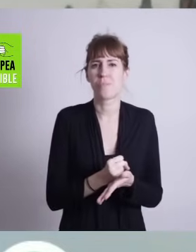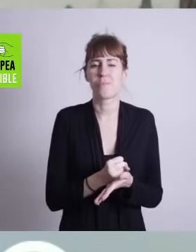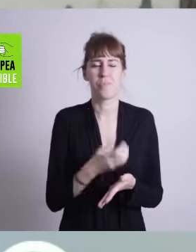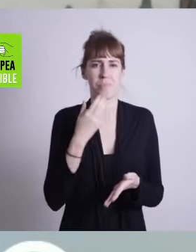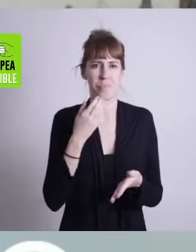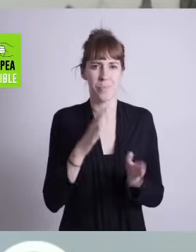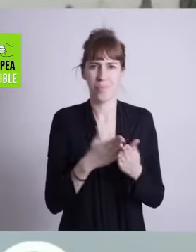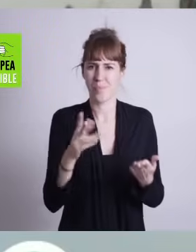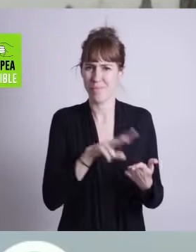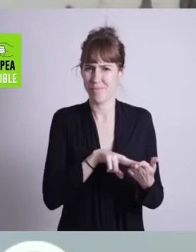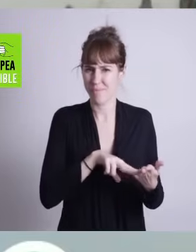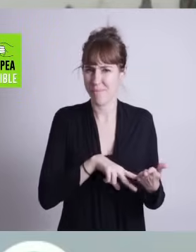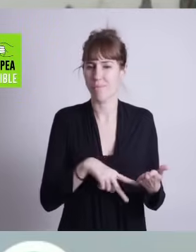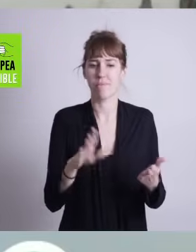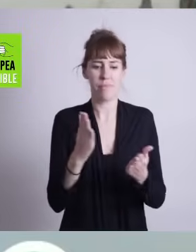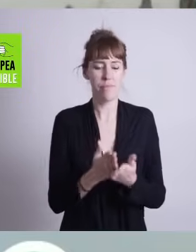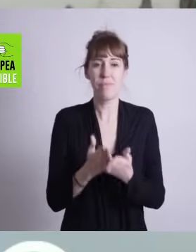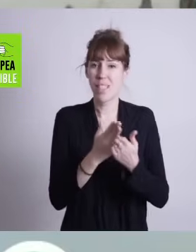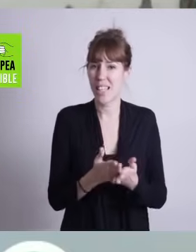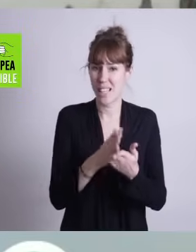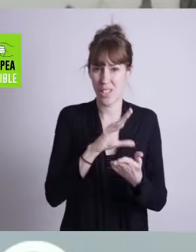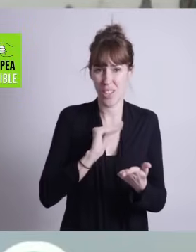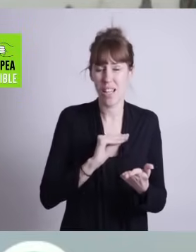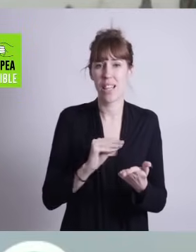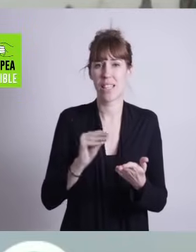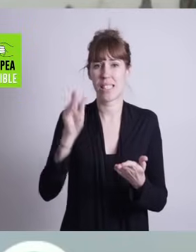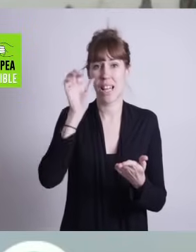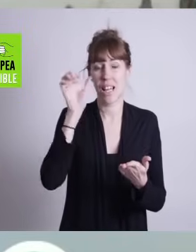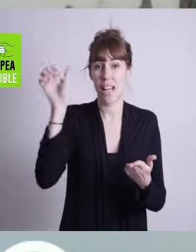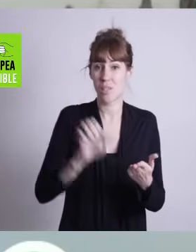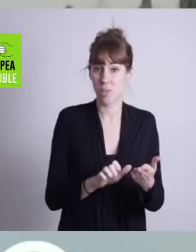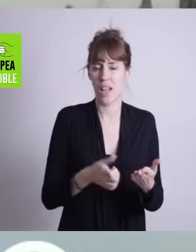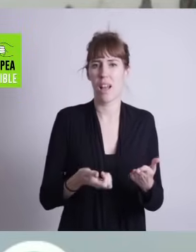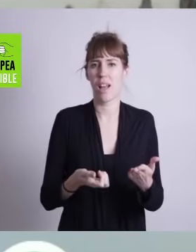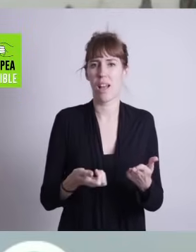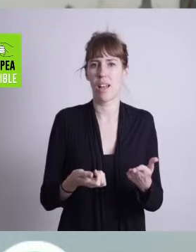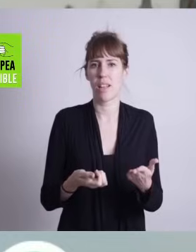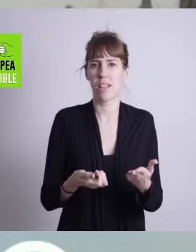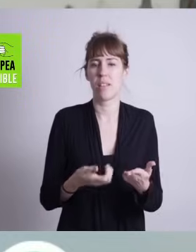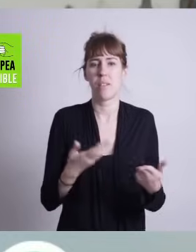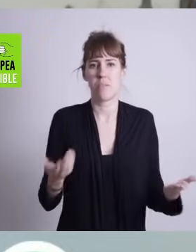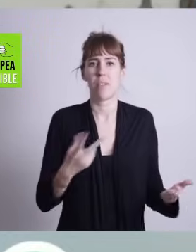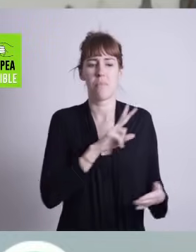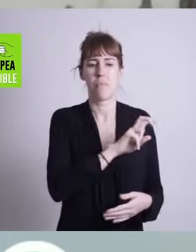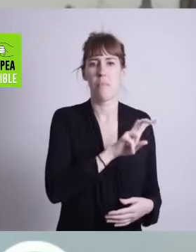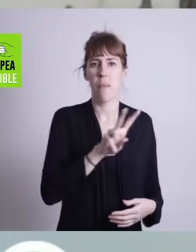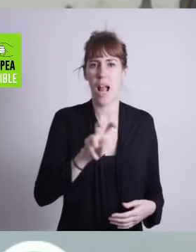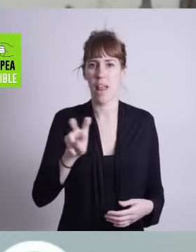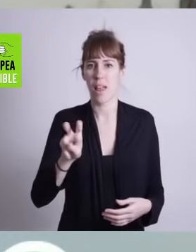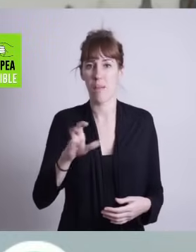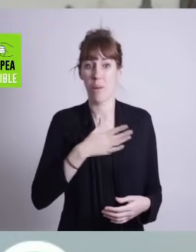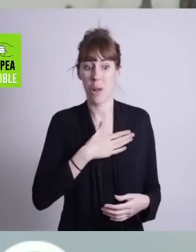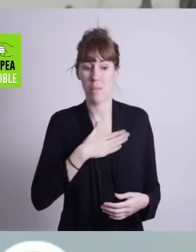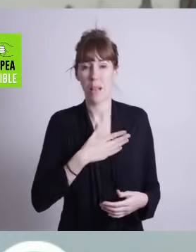leer, estudiar, escuchar, como no me resuene, por muy verdad que pueda ser, pero si a no me